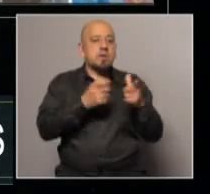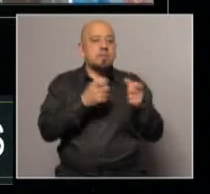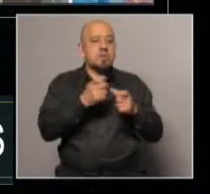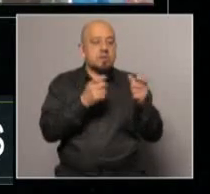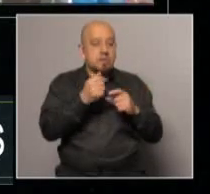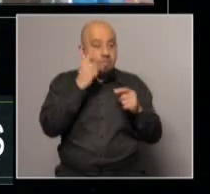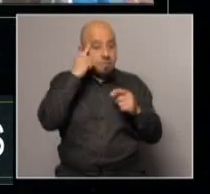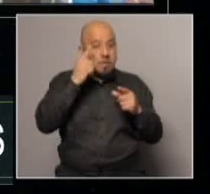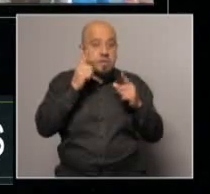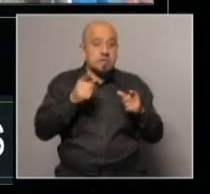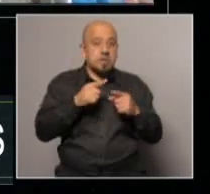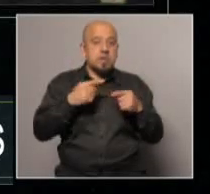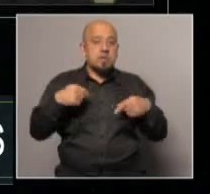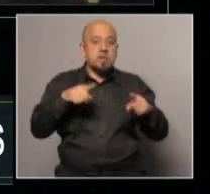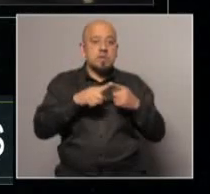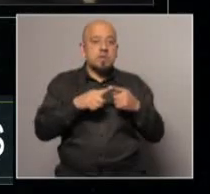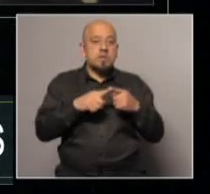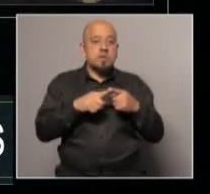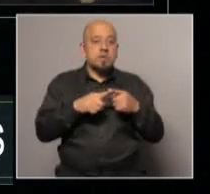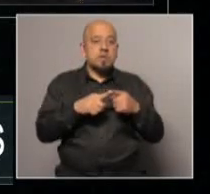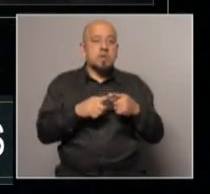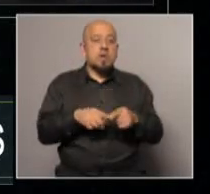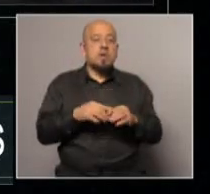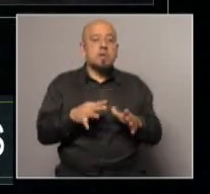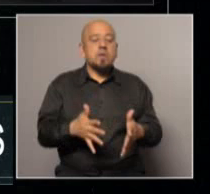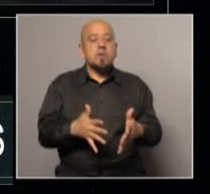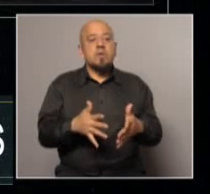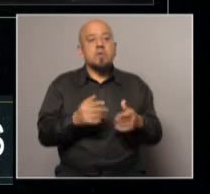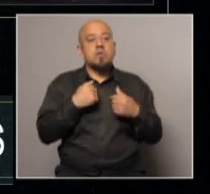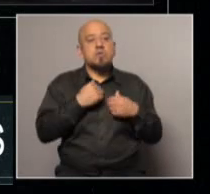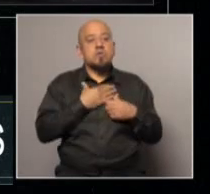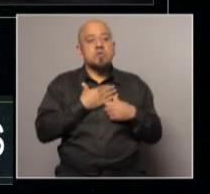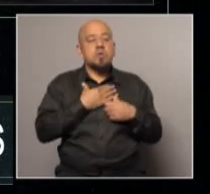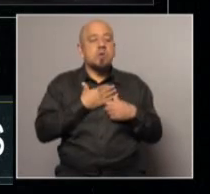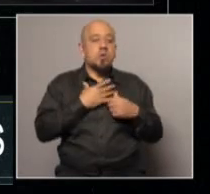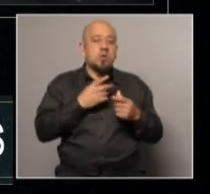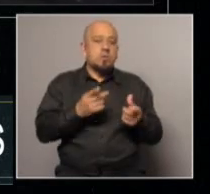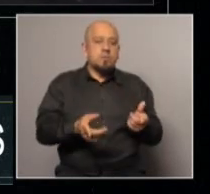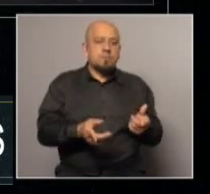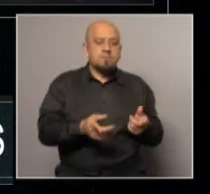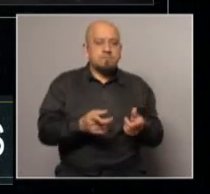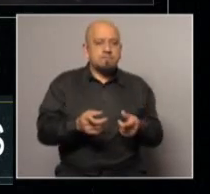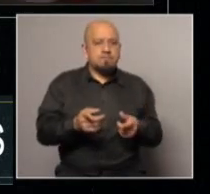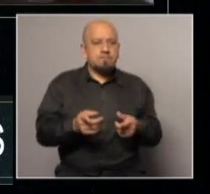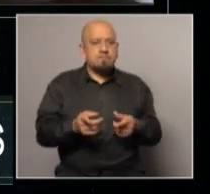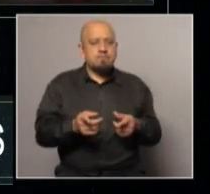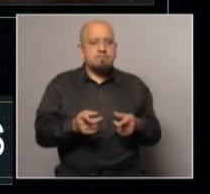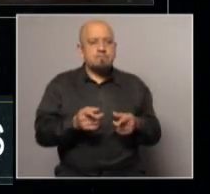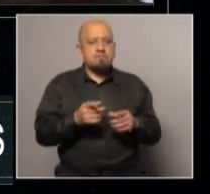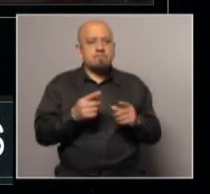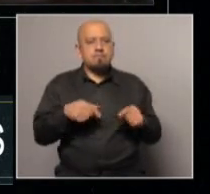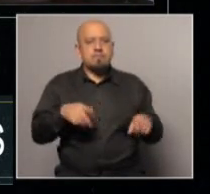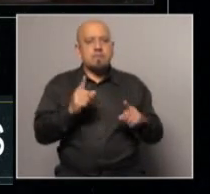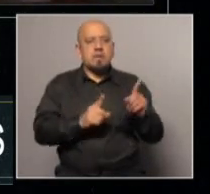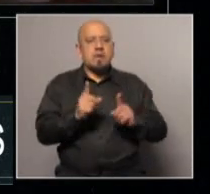piensa y a la devolución que obtenga, lo que ha pasado es que he tenido una reacción, me parece haber ocultado una reacción de parte